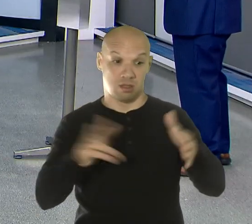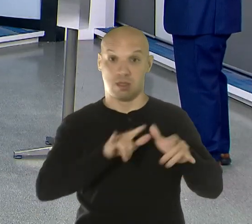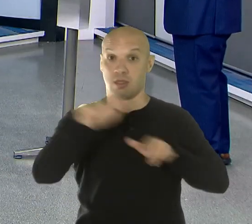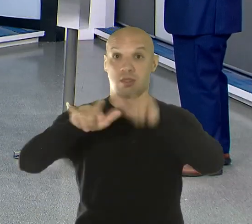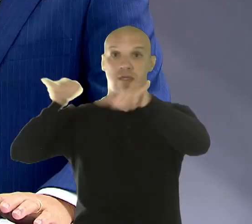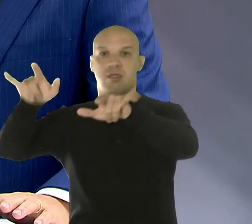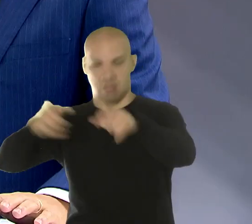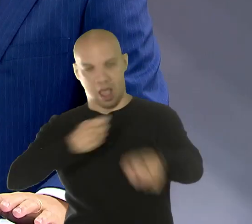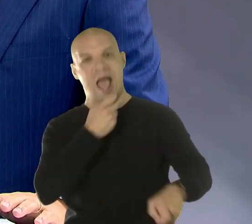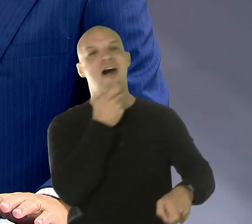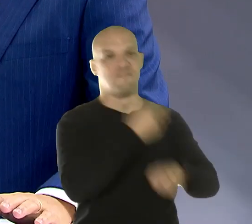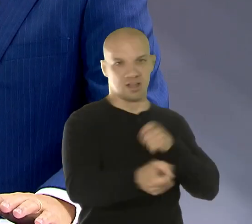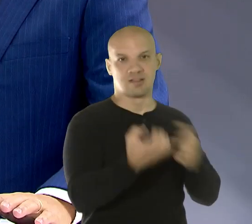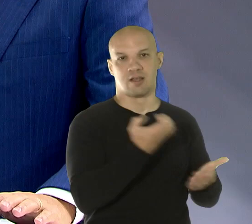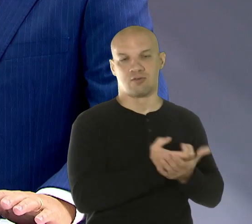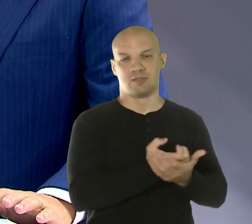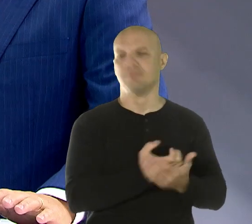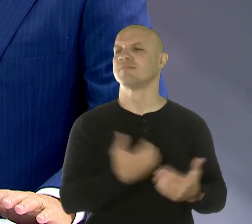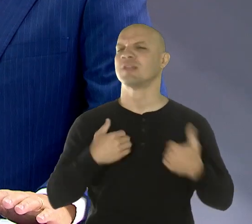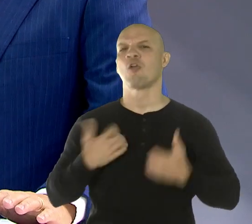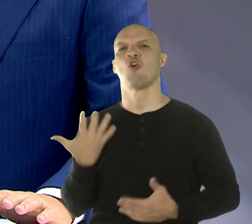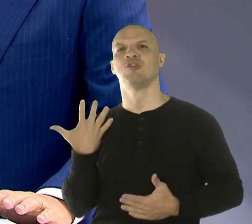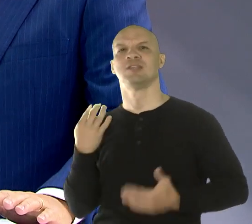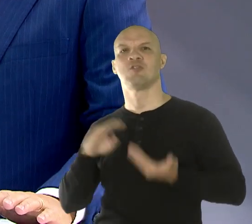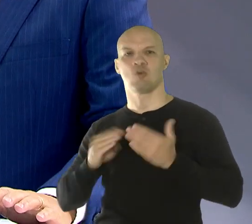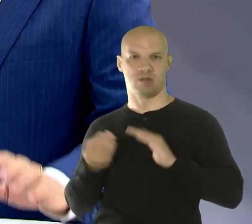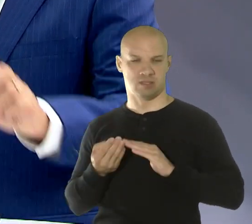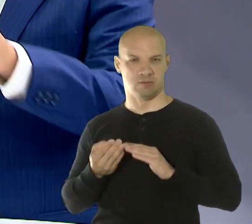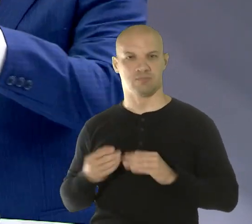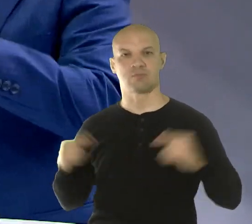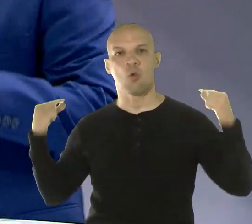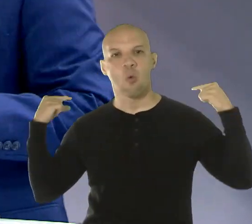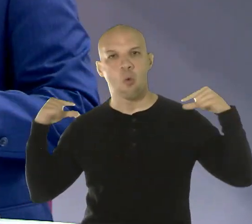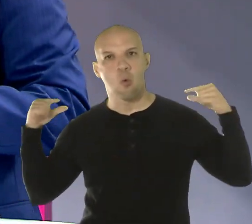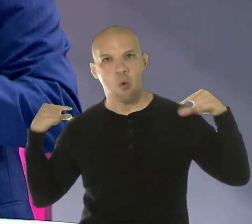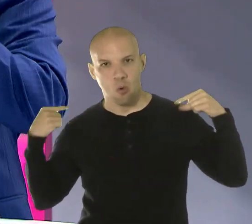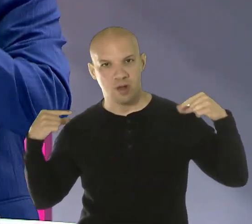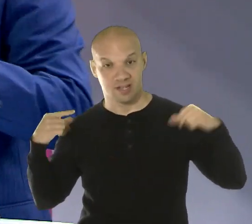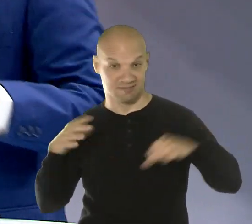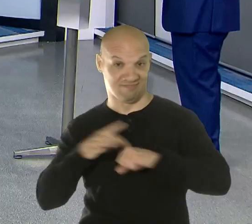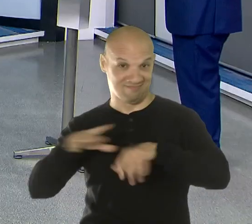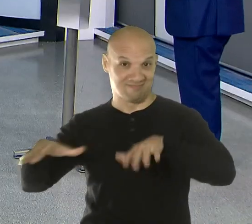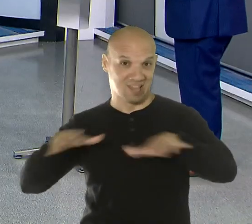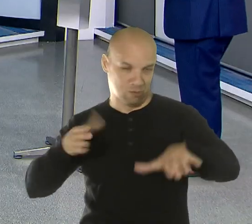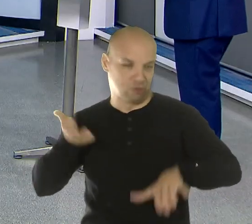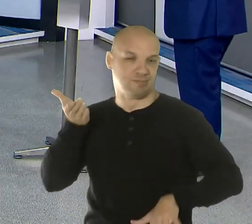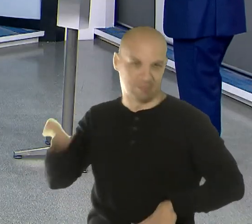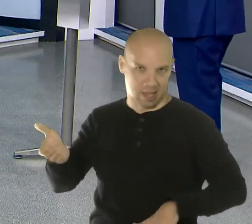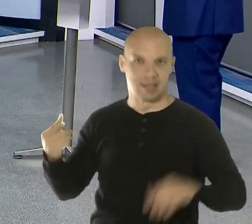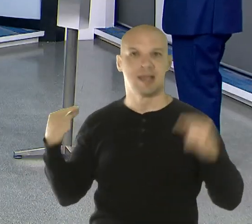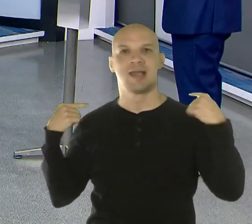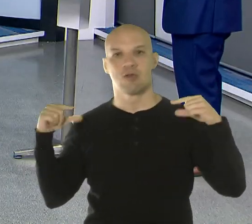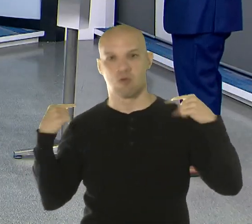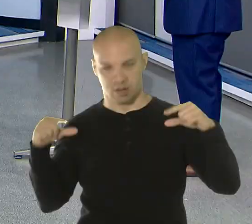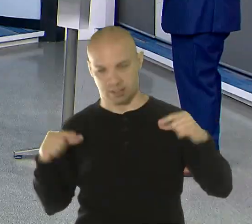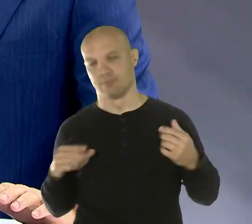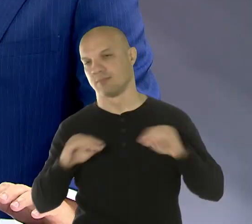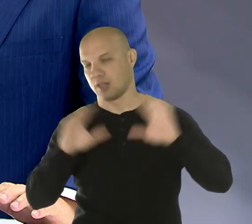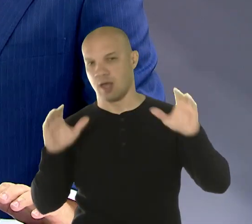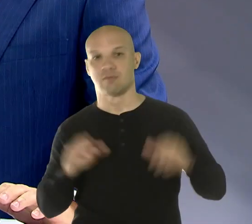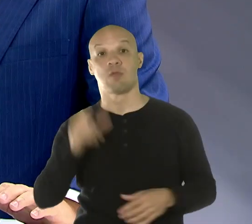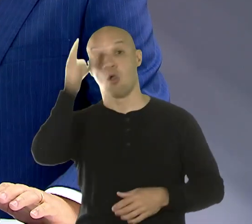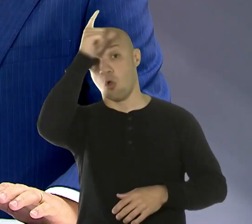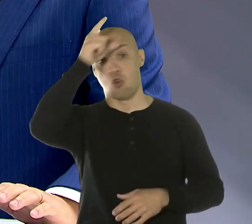Aquí tengo 5 municipios de los más afectados. Guánica, ¿dónde fueron los terremotos? Claro. Esa fue la zona que más afectó. De la Mata.